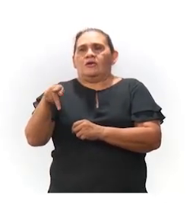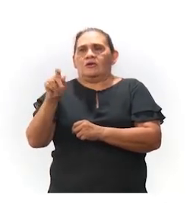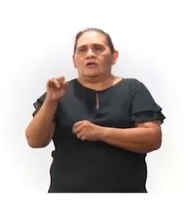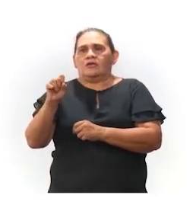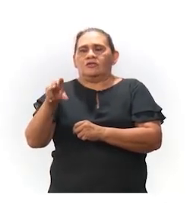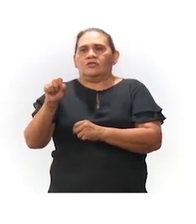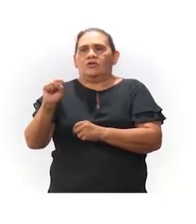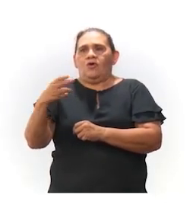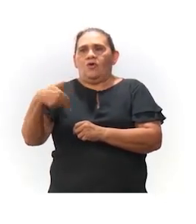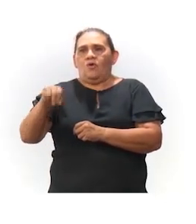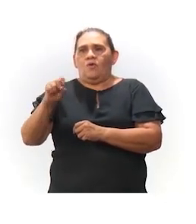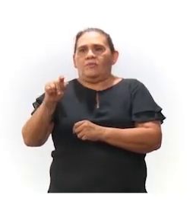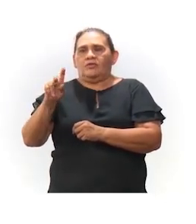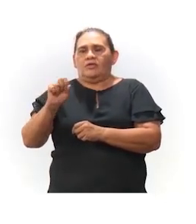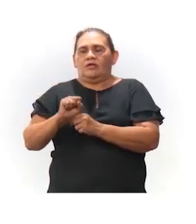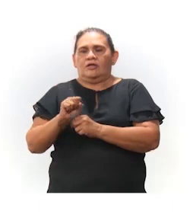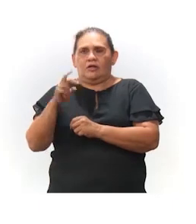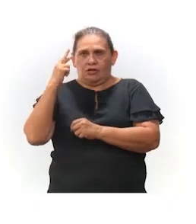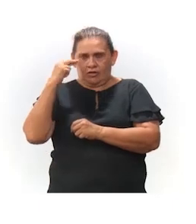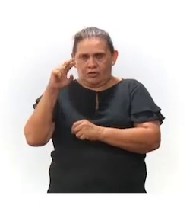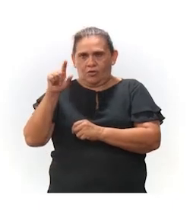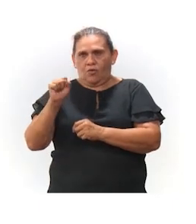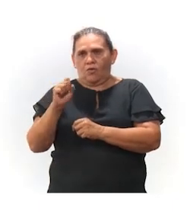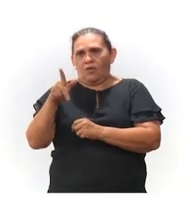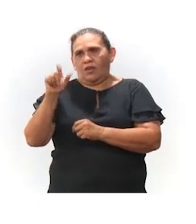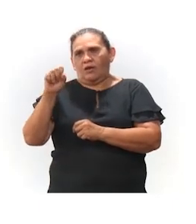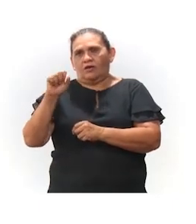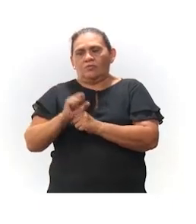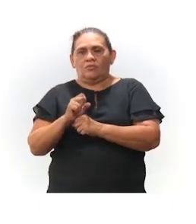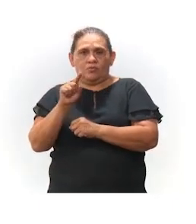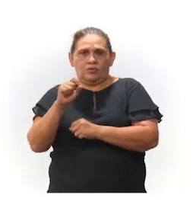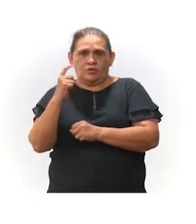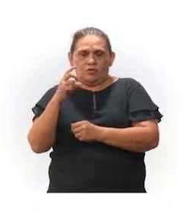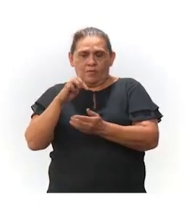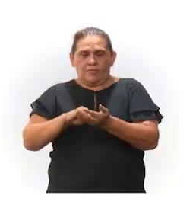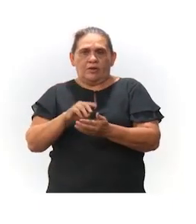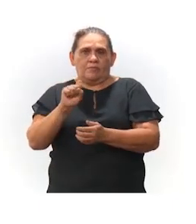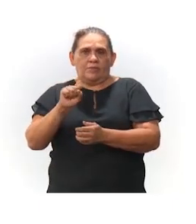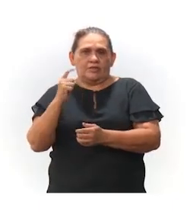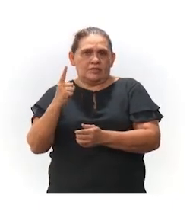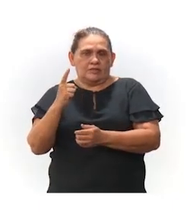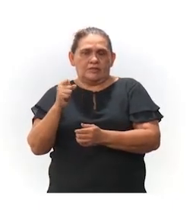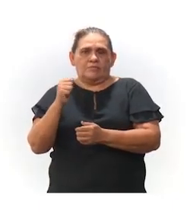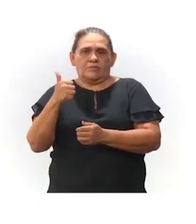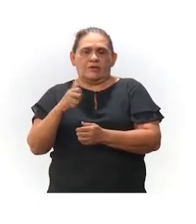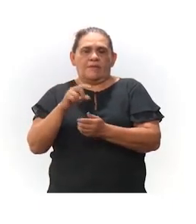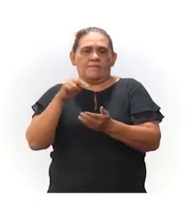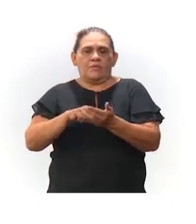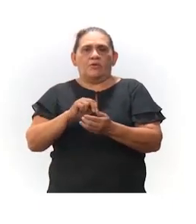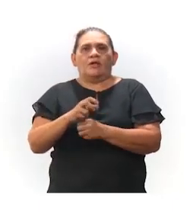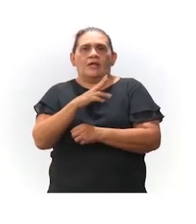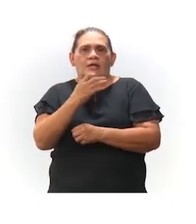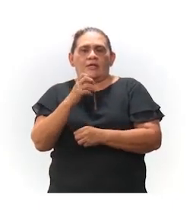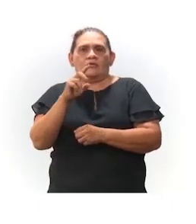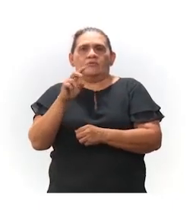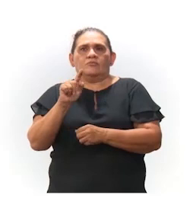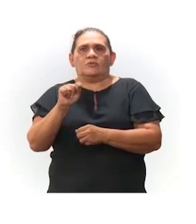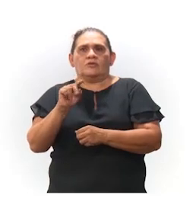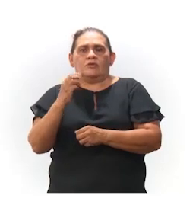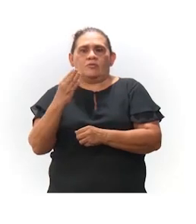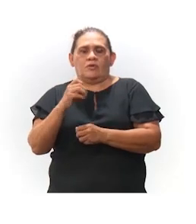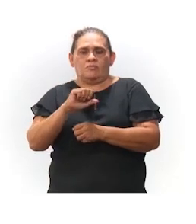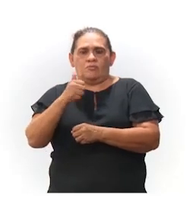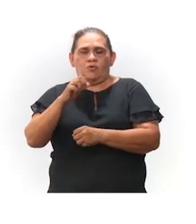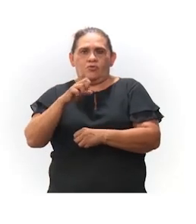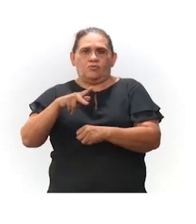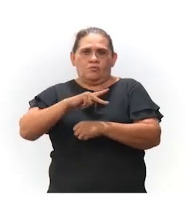Quinchil, Opichén, Río Lagartos y Suquilá. De los 71.026 casos positivos, 574 son de otro país u